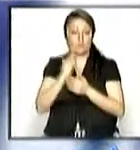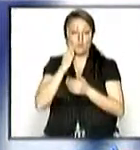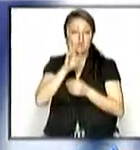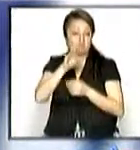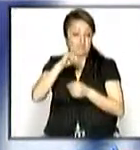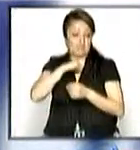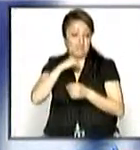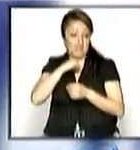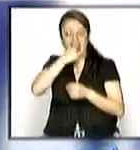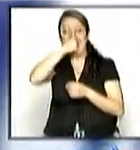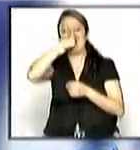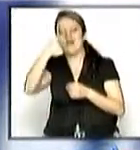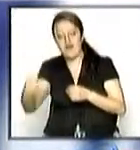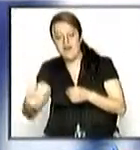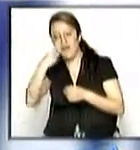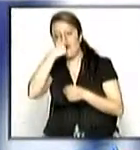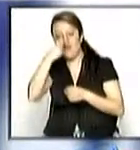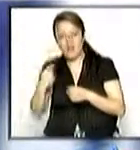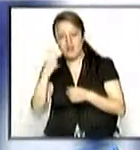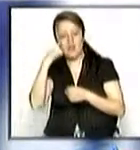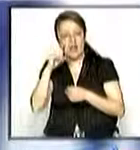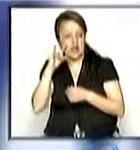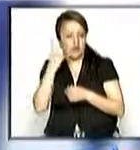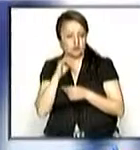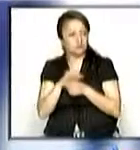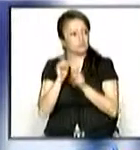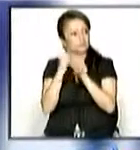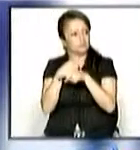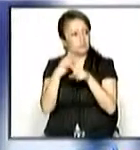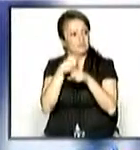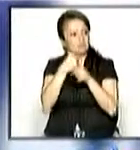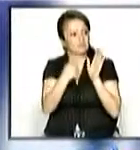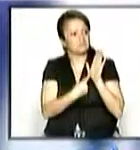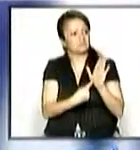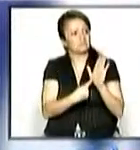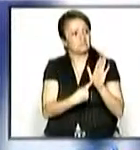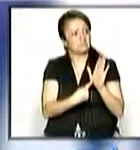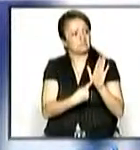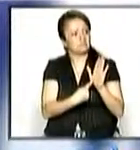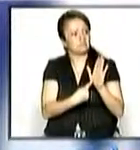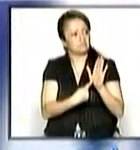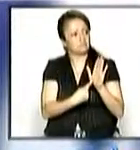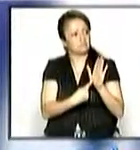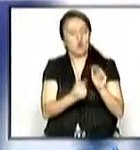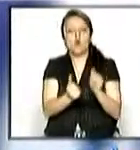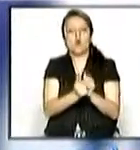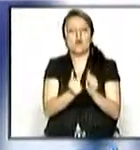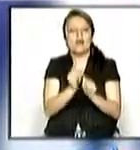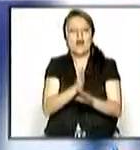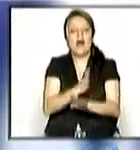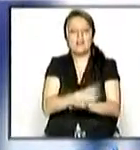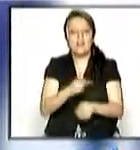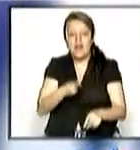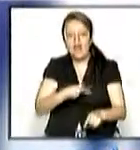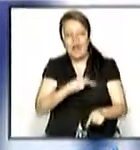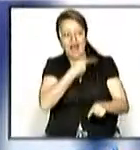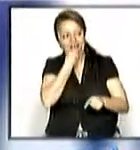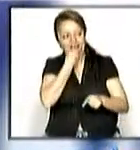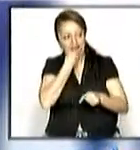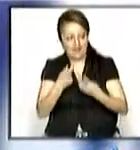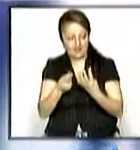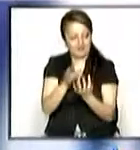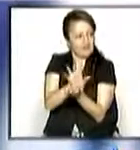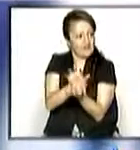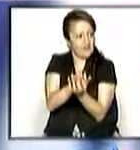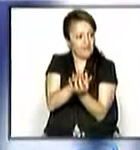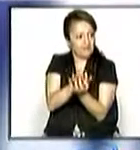removibles, pues ya entramos a una evolución. Ahí, por ejemplo, me gusta mucho esa diapositiva con ganchos, porque a veces se necesitan para que haya retención de